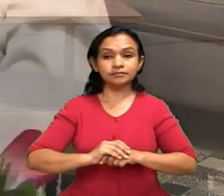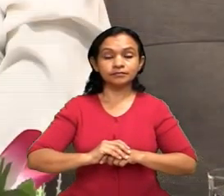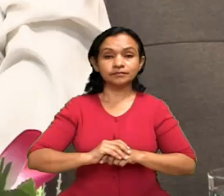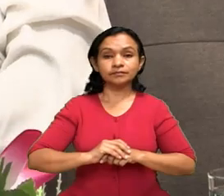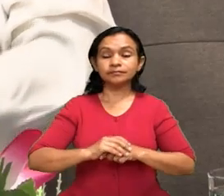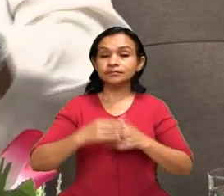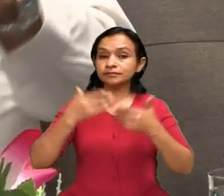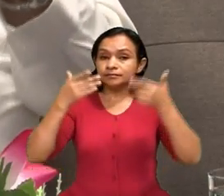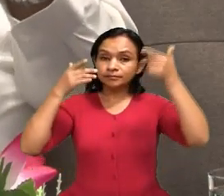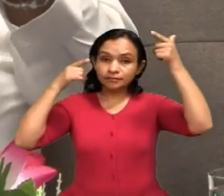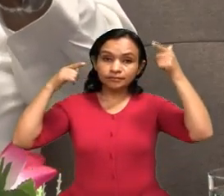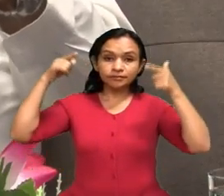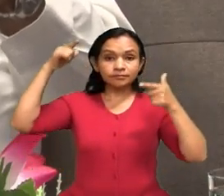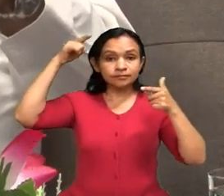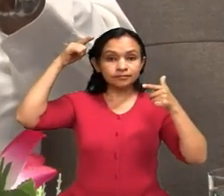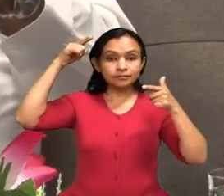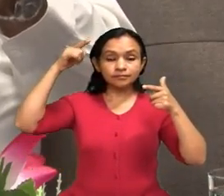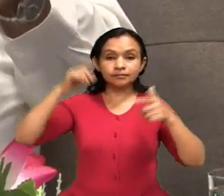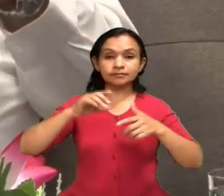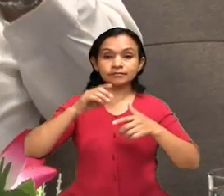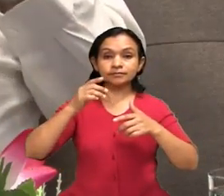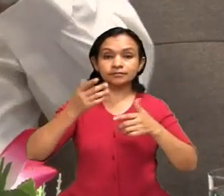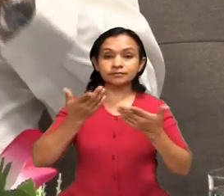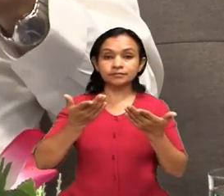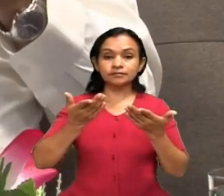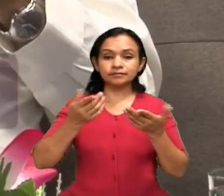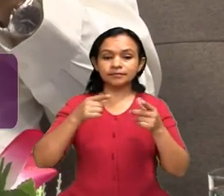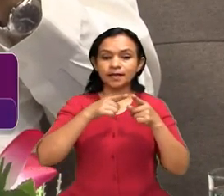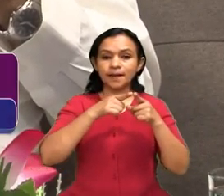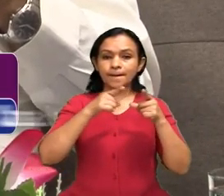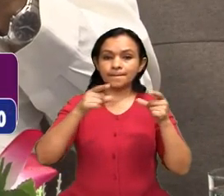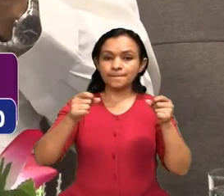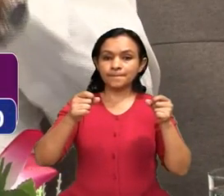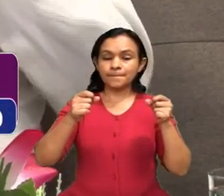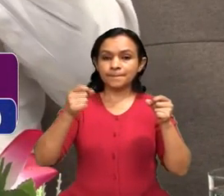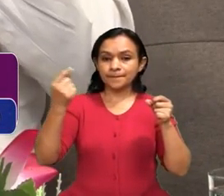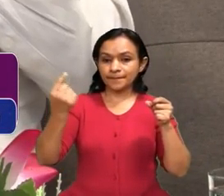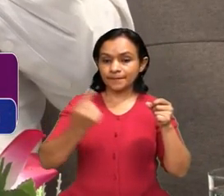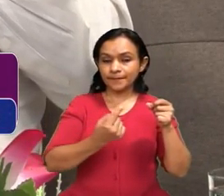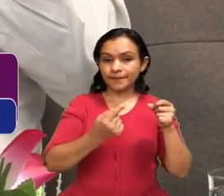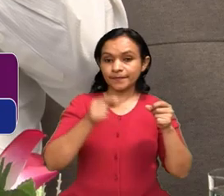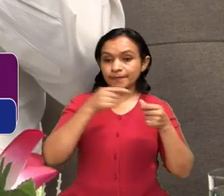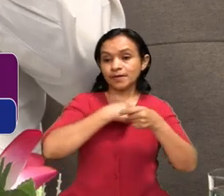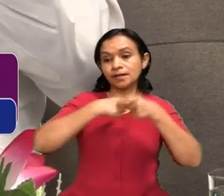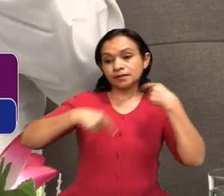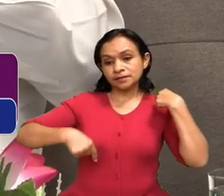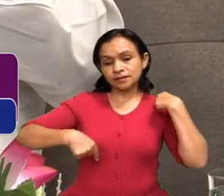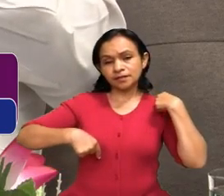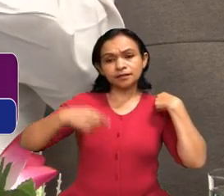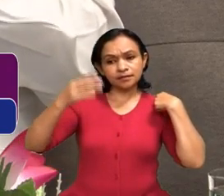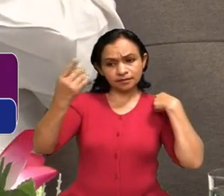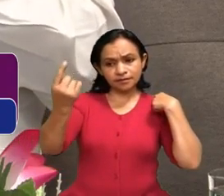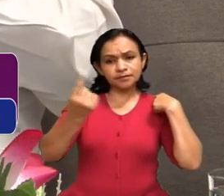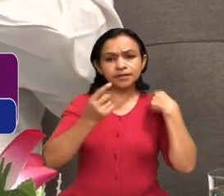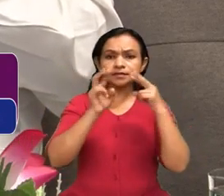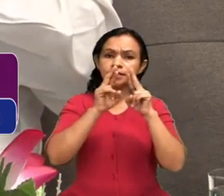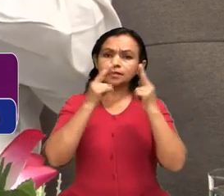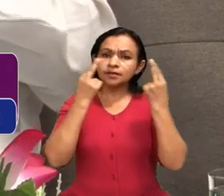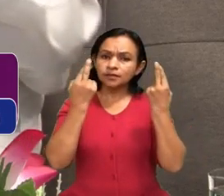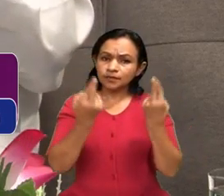cuando Sandino viene para Managua, porque el presidente de esa casa le dice que se reúnan